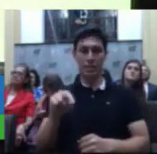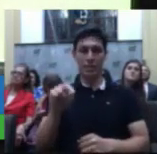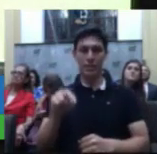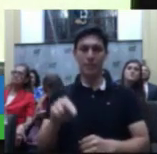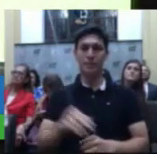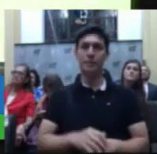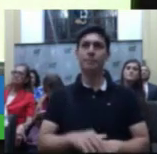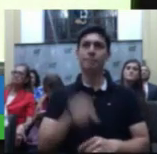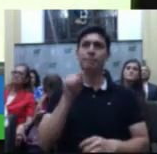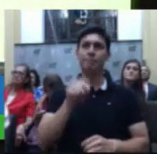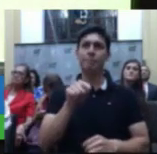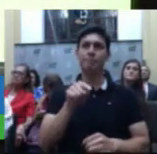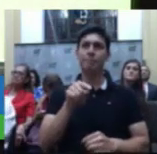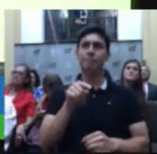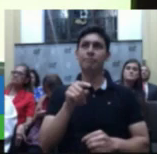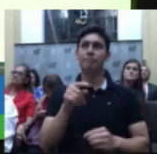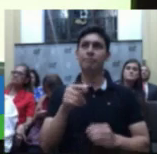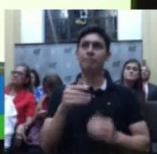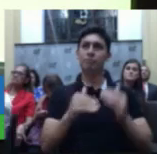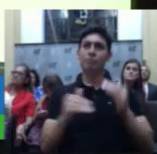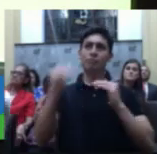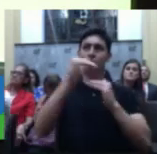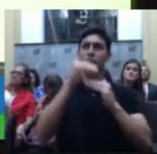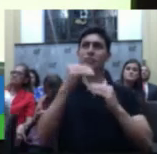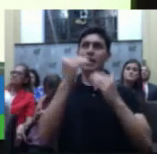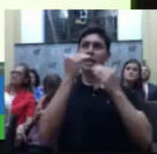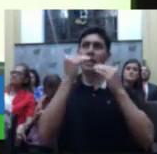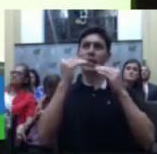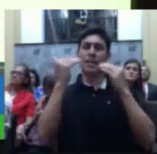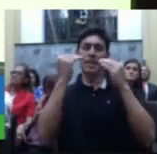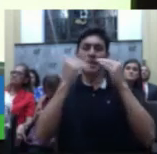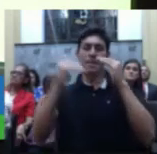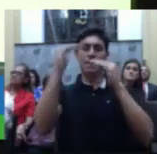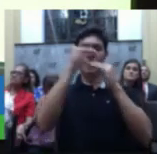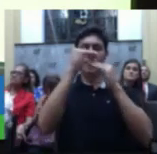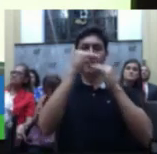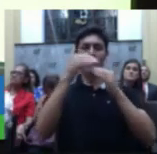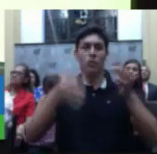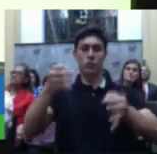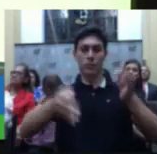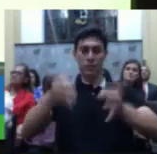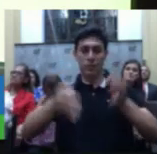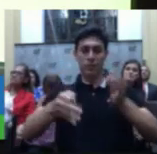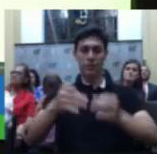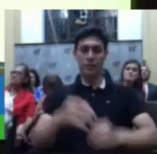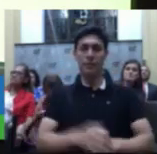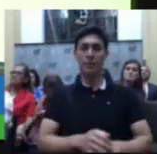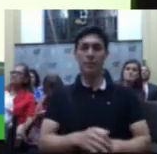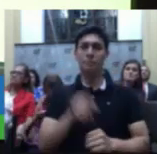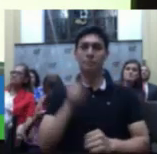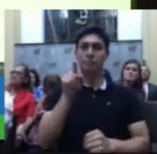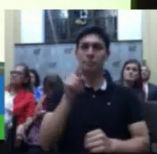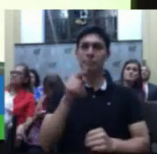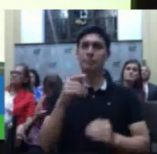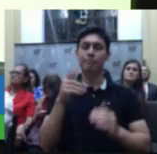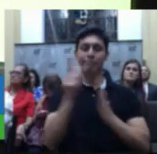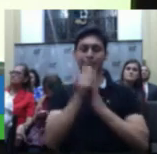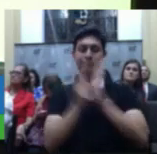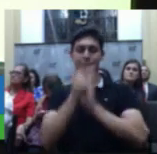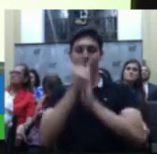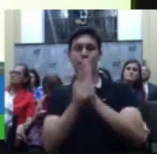de Alto Nivel del Ministerio de Justicia, encargada de elaborar el anteproyecto de las leyes